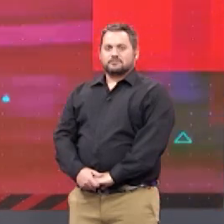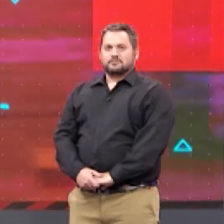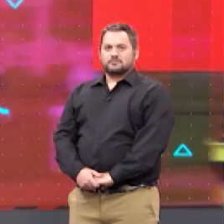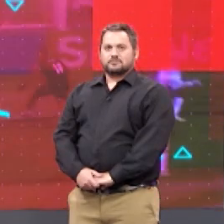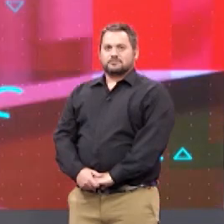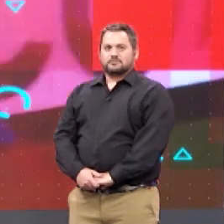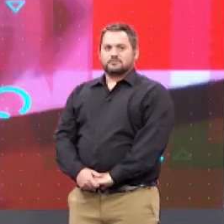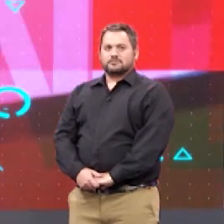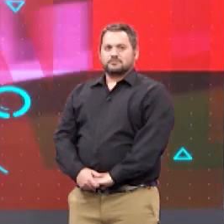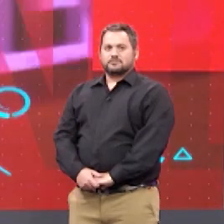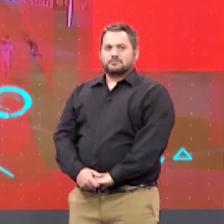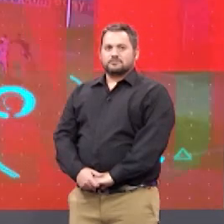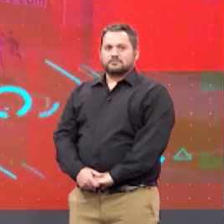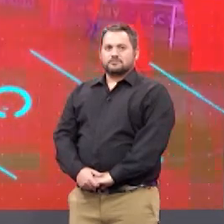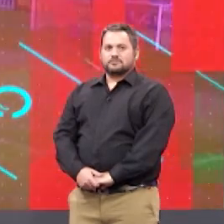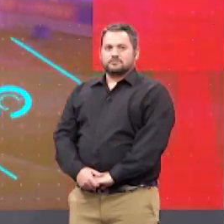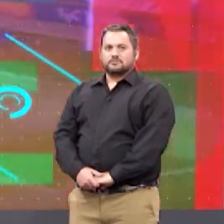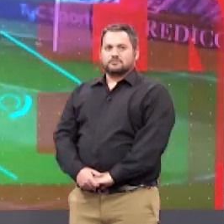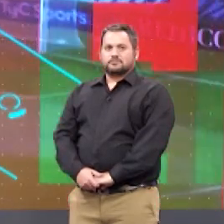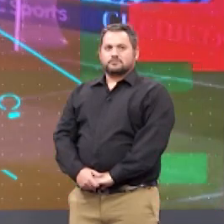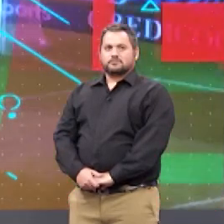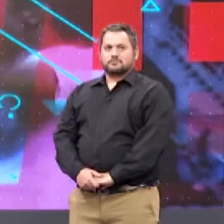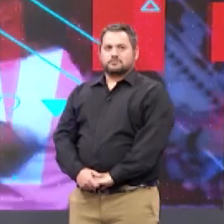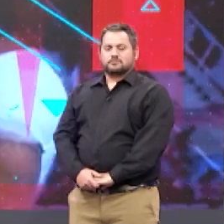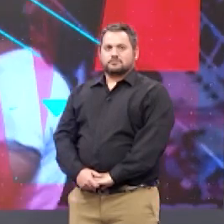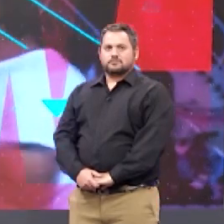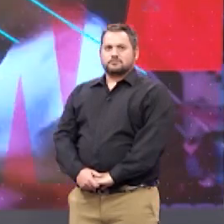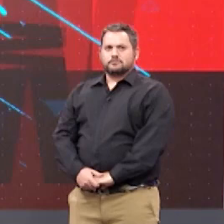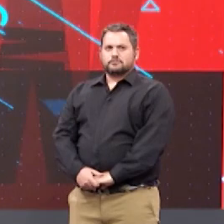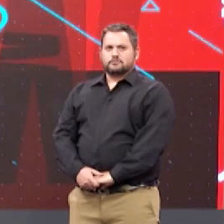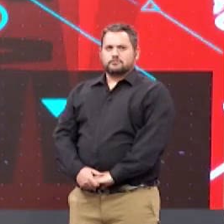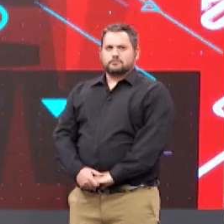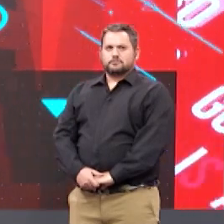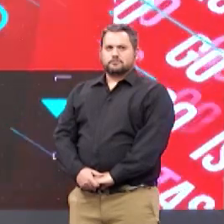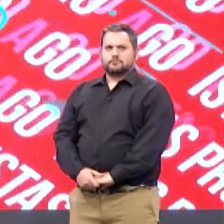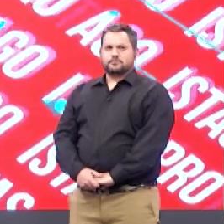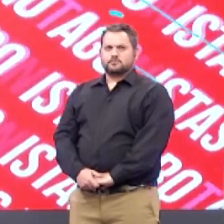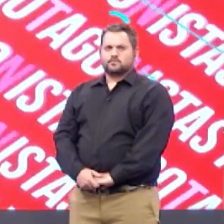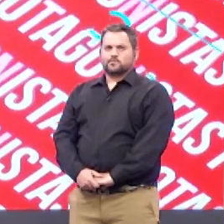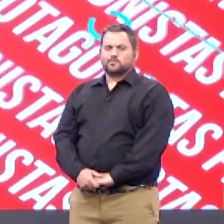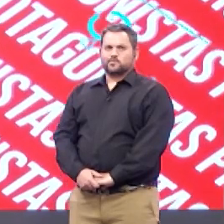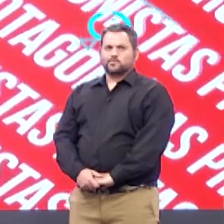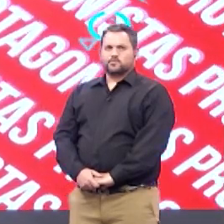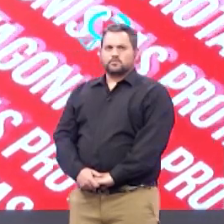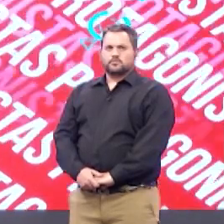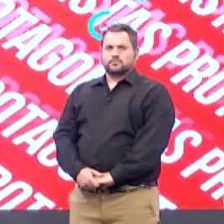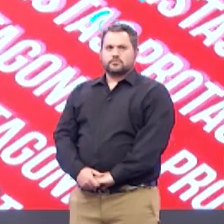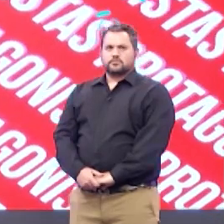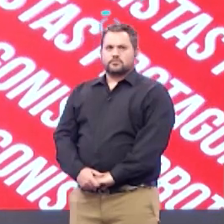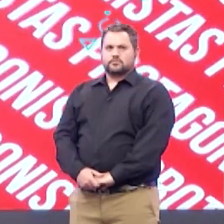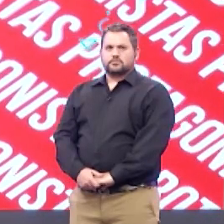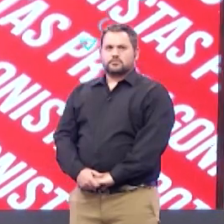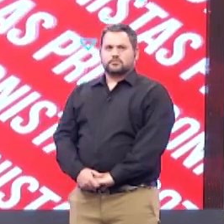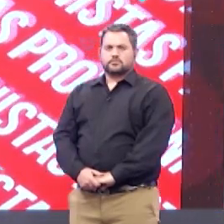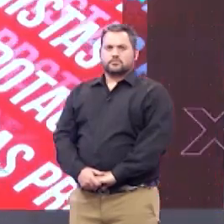Sacando que es un clásico y eso cambia todo, ¿no? Sí, yo creo que hay un montón de situaciones, algunas de las que vos marcaste,